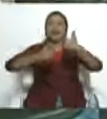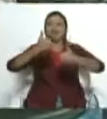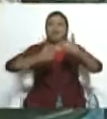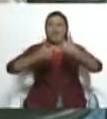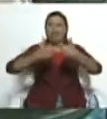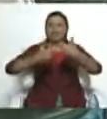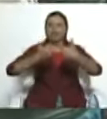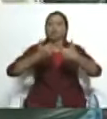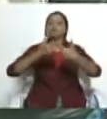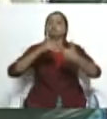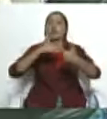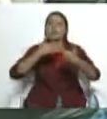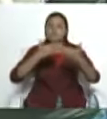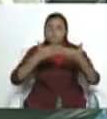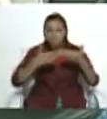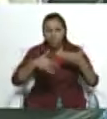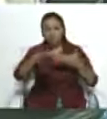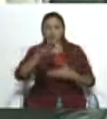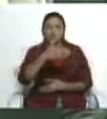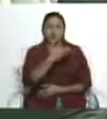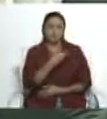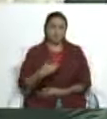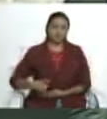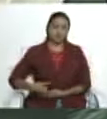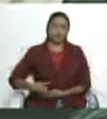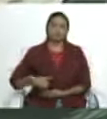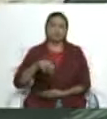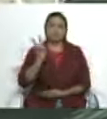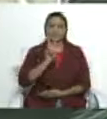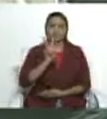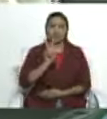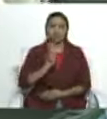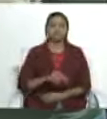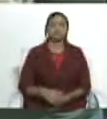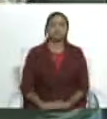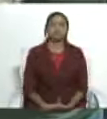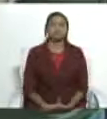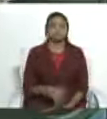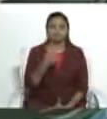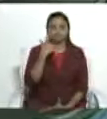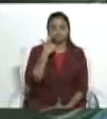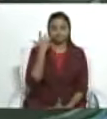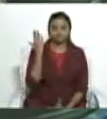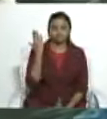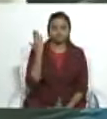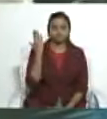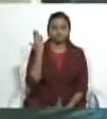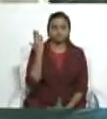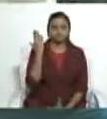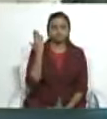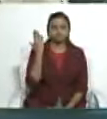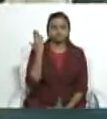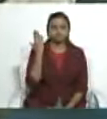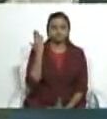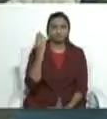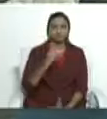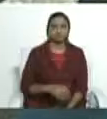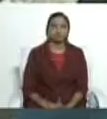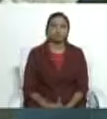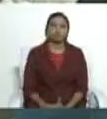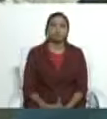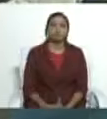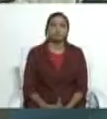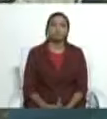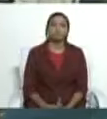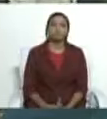candidato a la presidencia de la República Bolivariana de Venezuela. Escuchemos. Doctor Elvis Amoroso, presidente